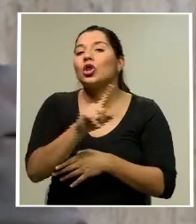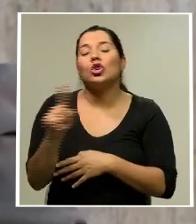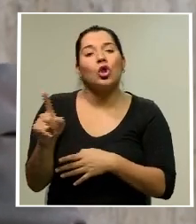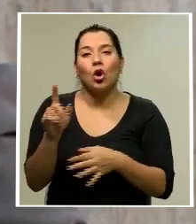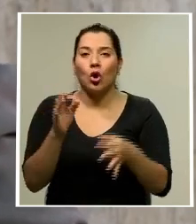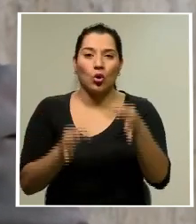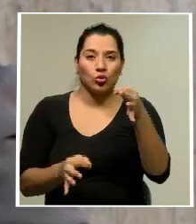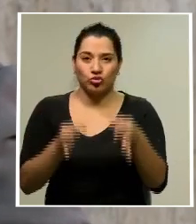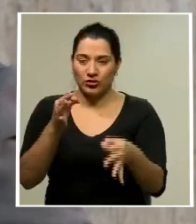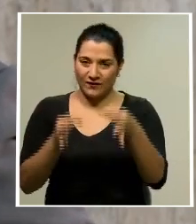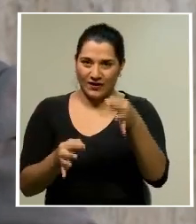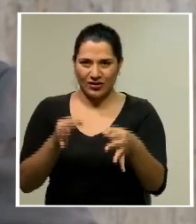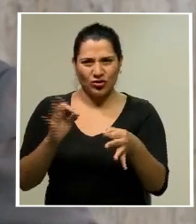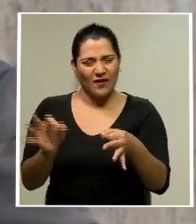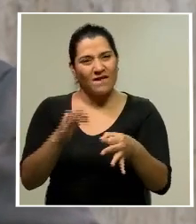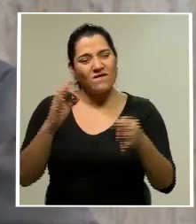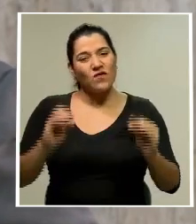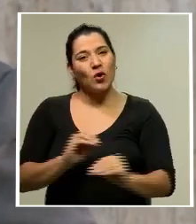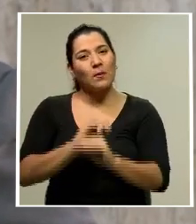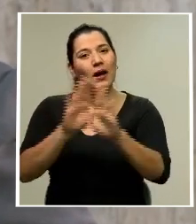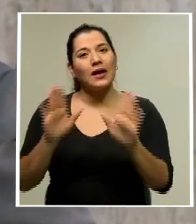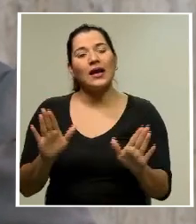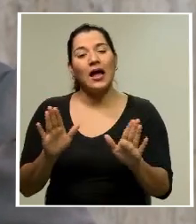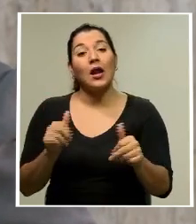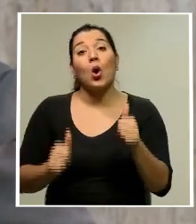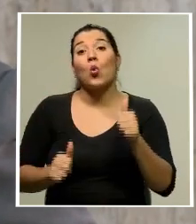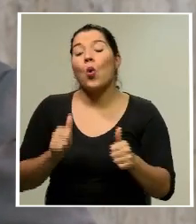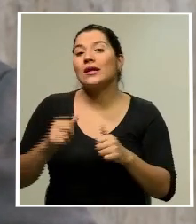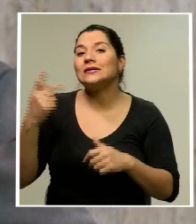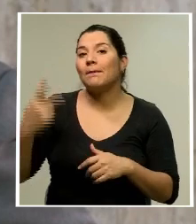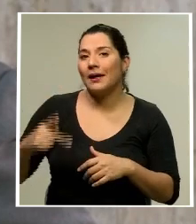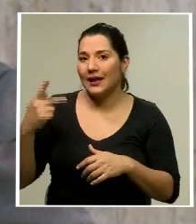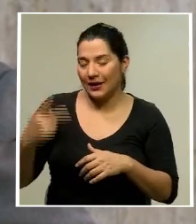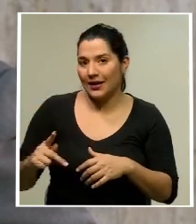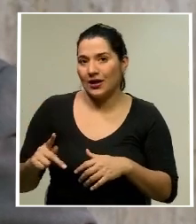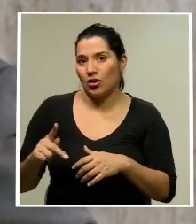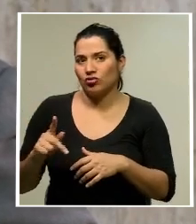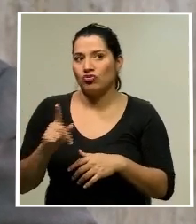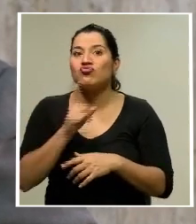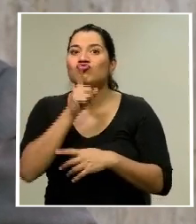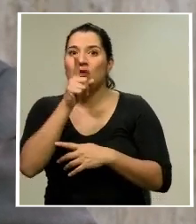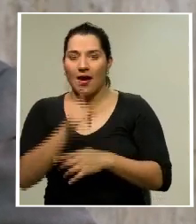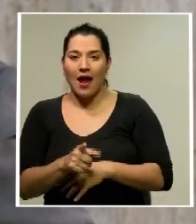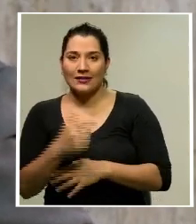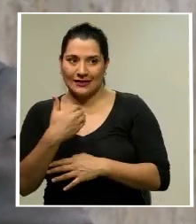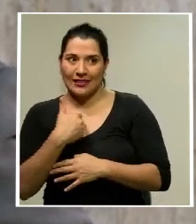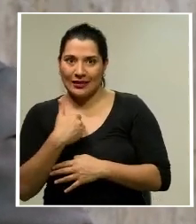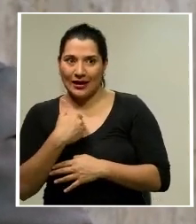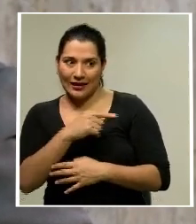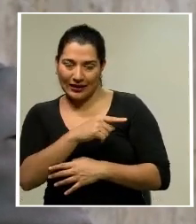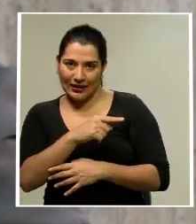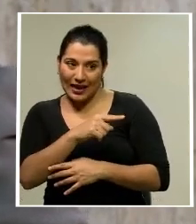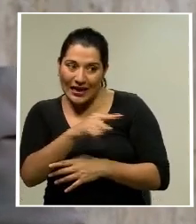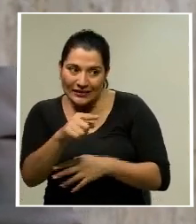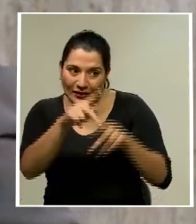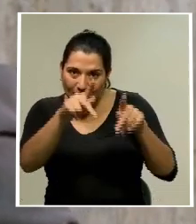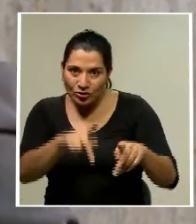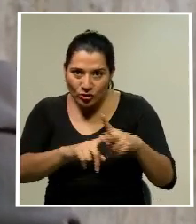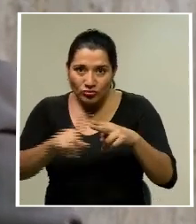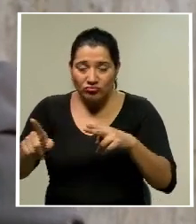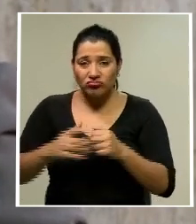indicó expresamente cuáles eran los peligros realmente procesales que existían. Simplemente argumentó en forma